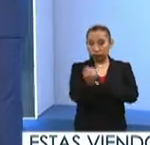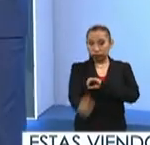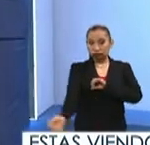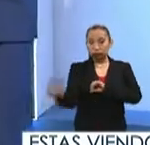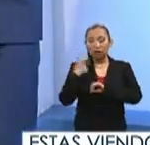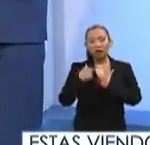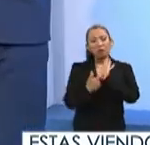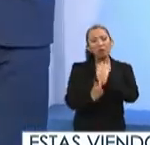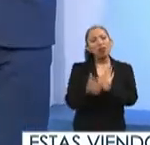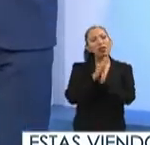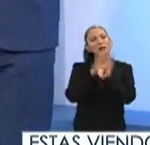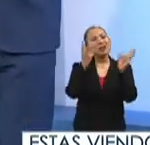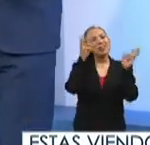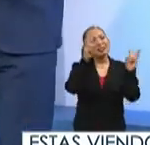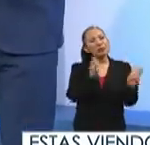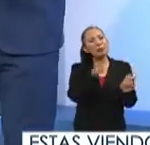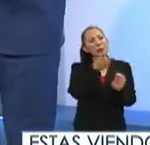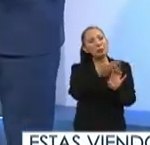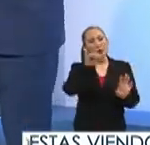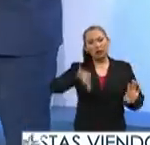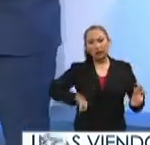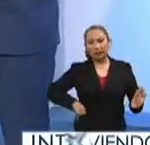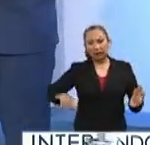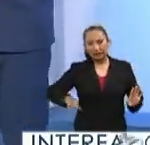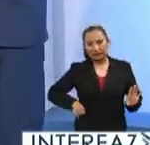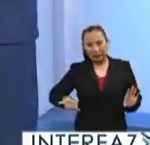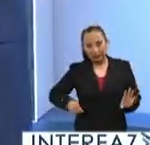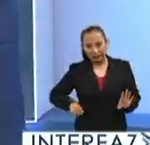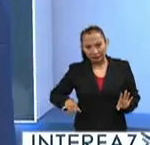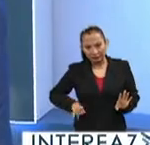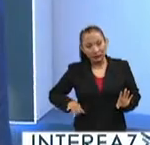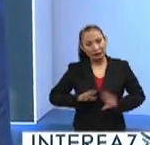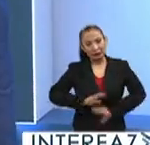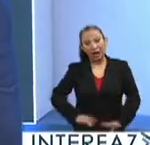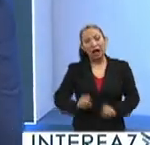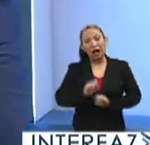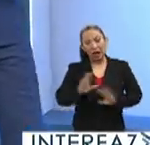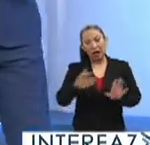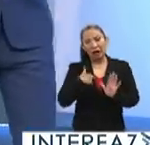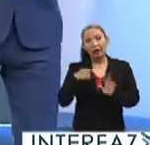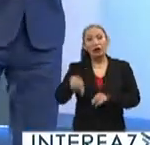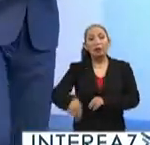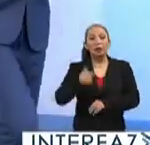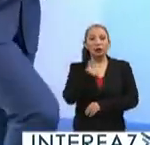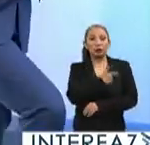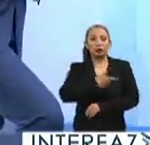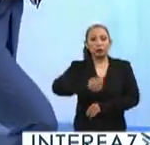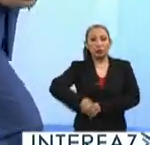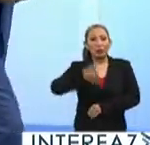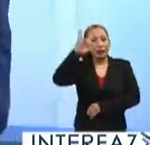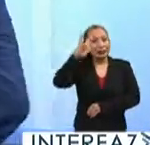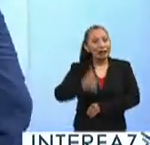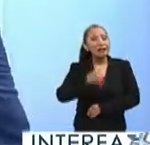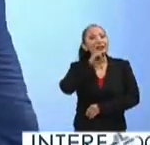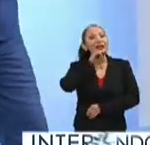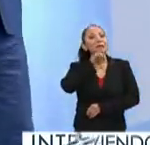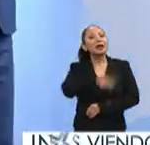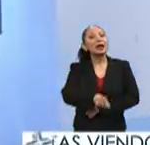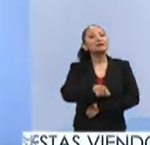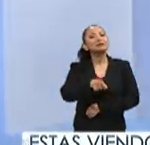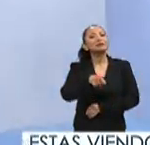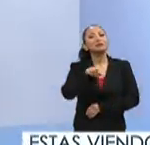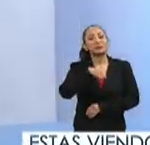reconocido que nos presenta un libro sobre este tema interesantísimo. Ya por supuesto lo tendremos, es un gusto saludarlos a Griselda Yebra y por